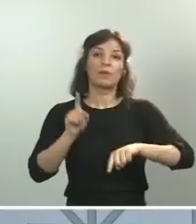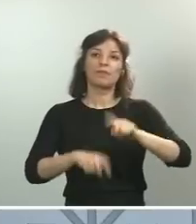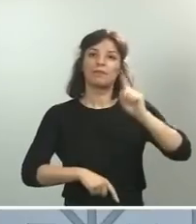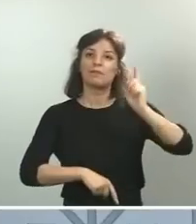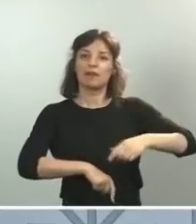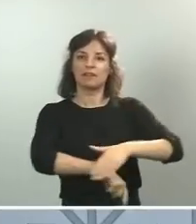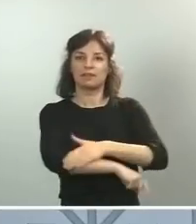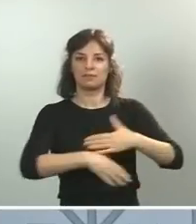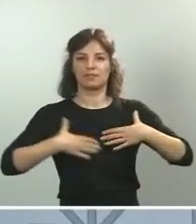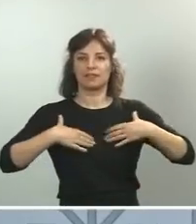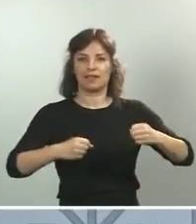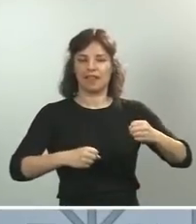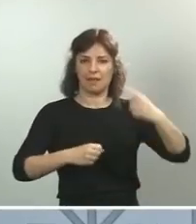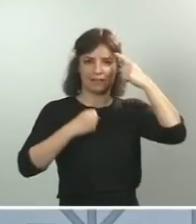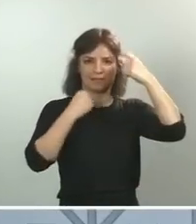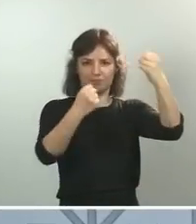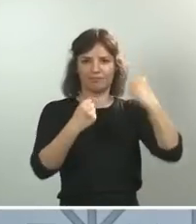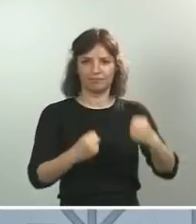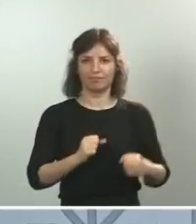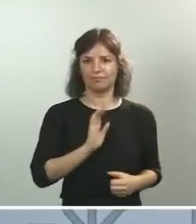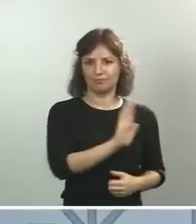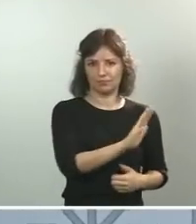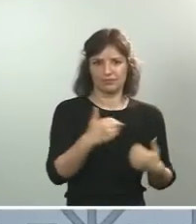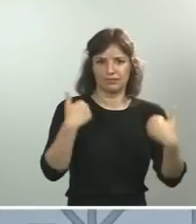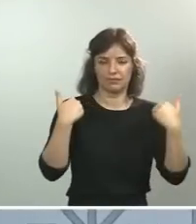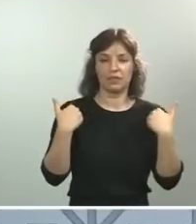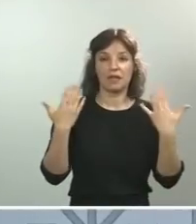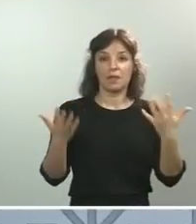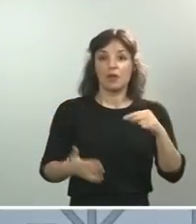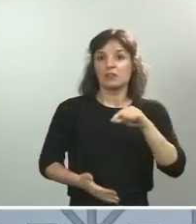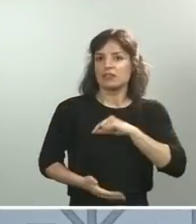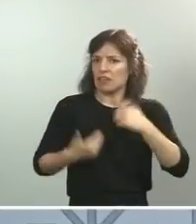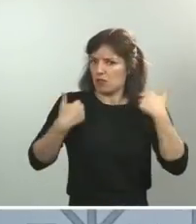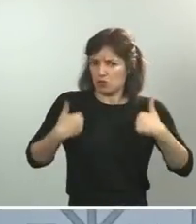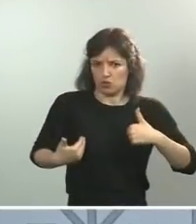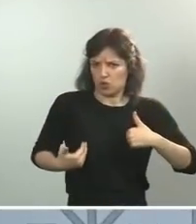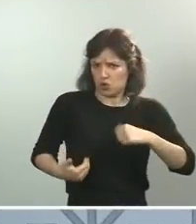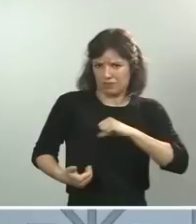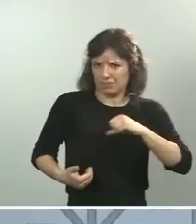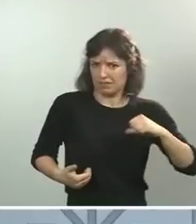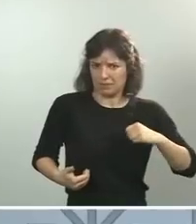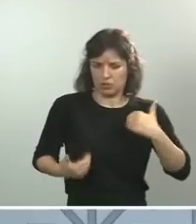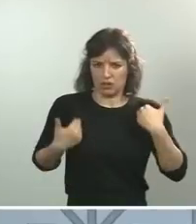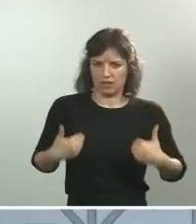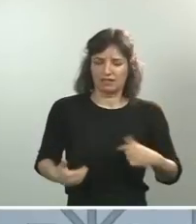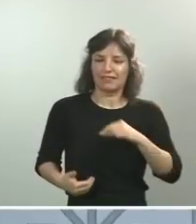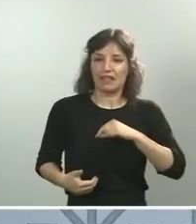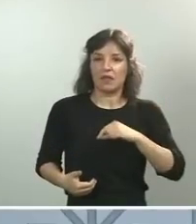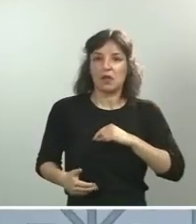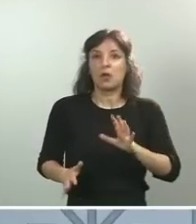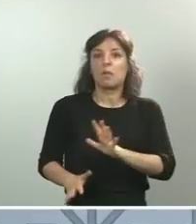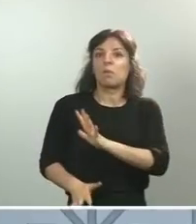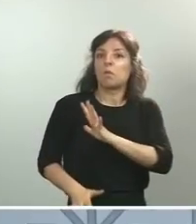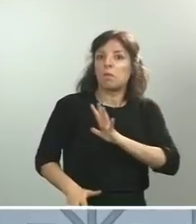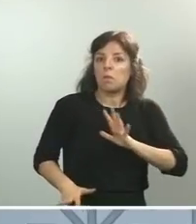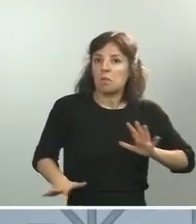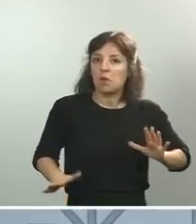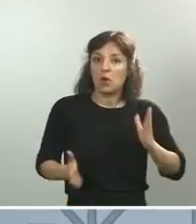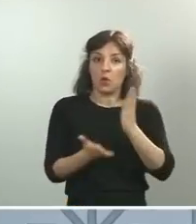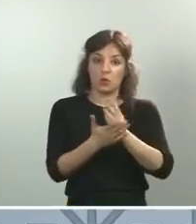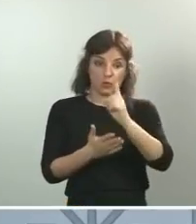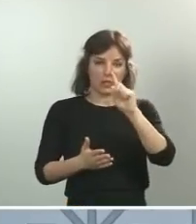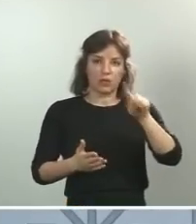Pero, creo, mi impresión subjetiva es que en principio se volvería al curso en los plazos